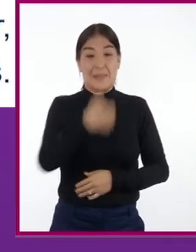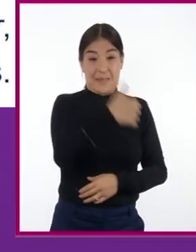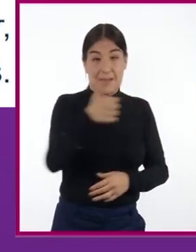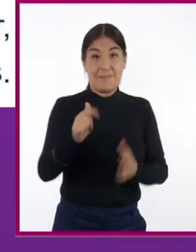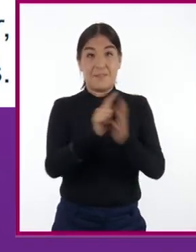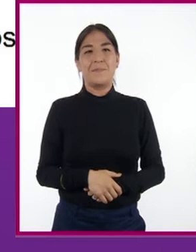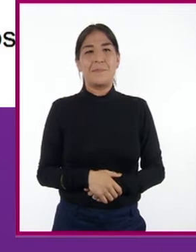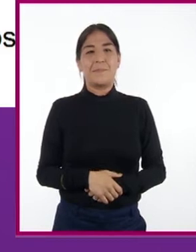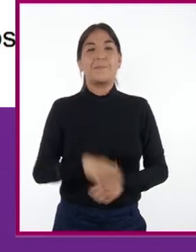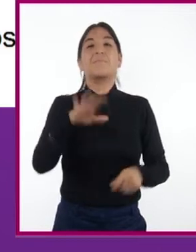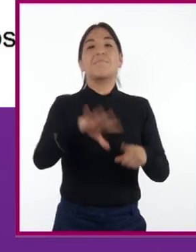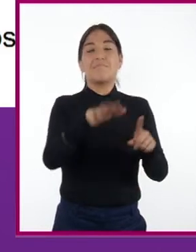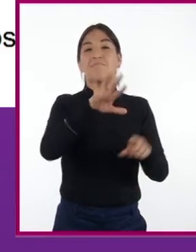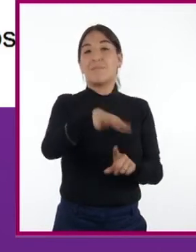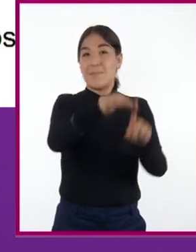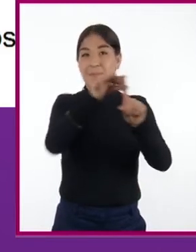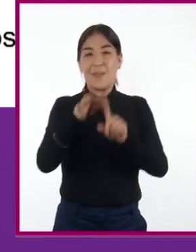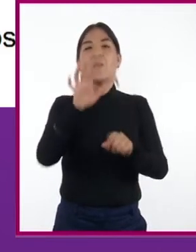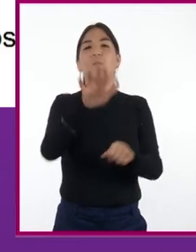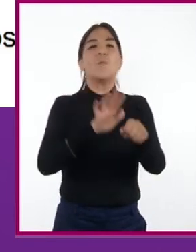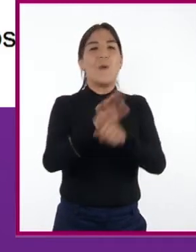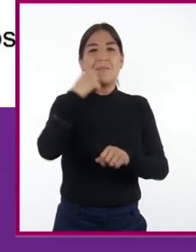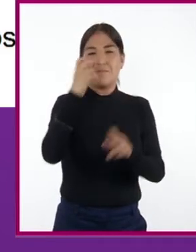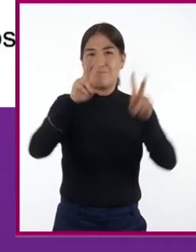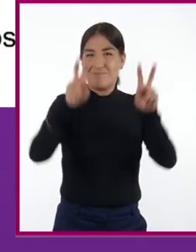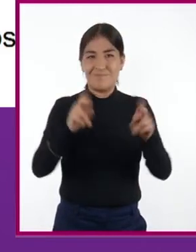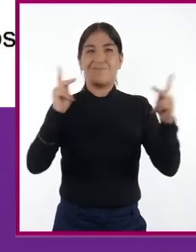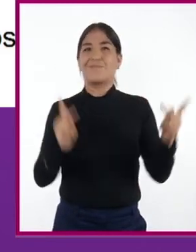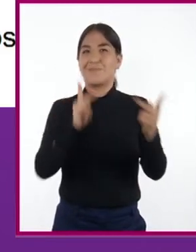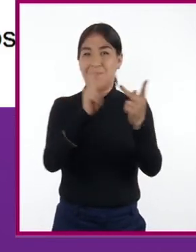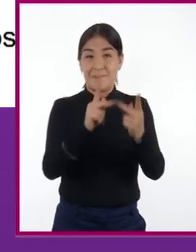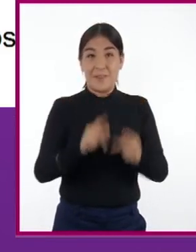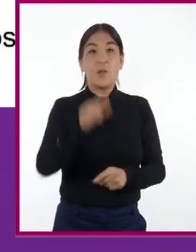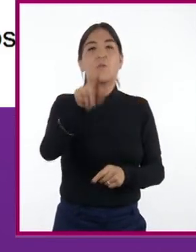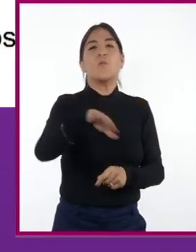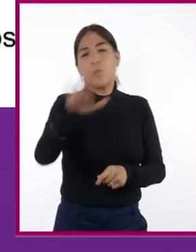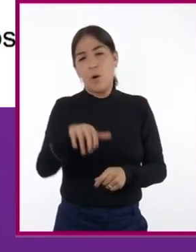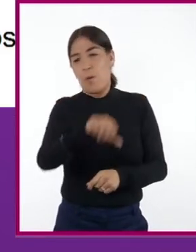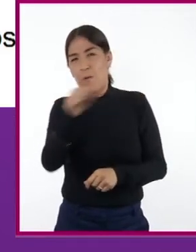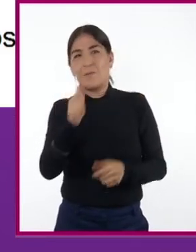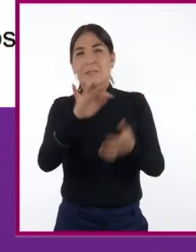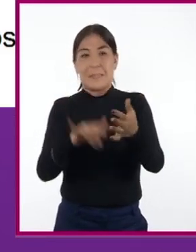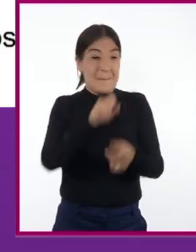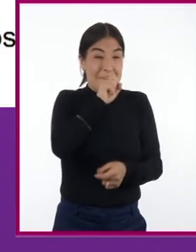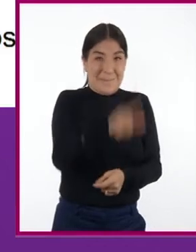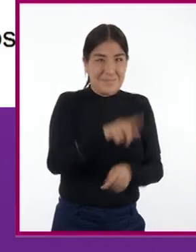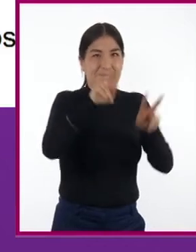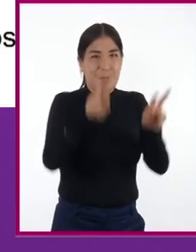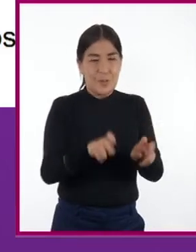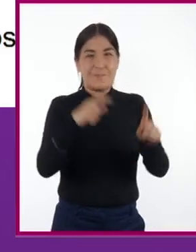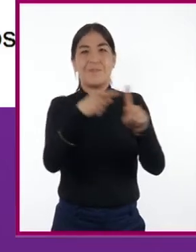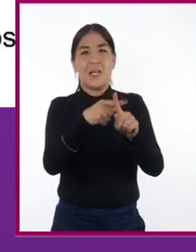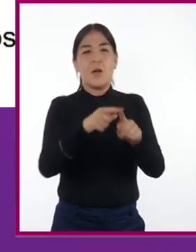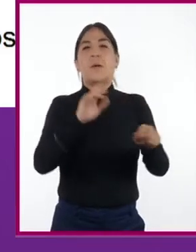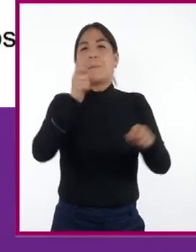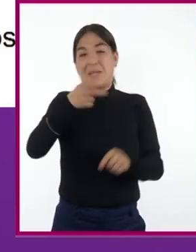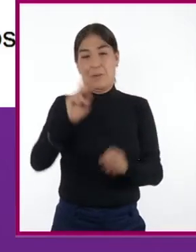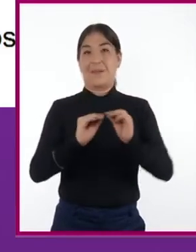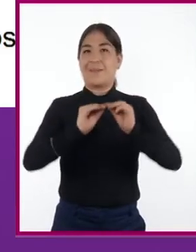mismo tema. Veamos. Existen textos que hablan sobre un mismo tema, pero cada uno es desarrollado de acuerdo a